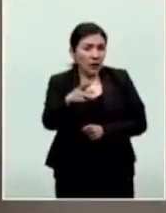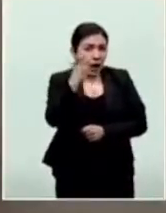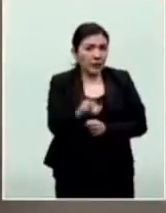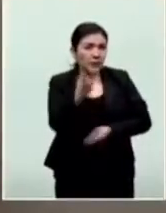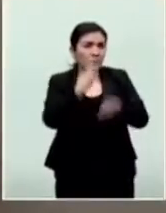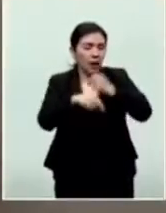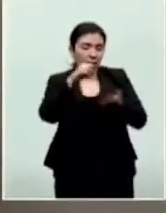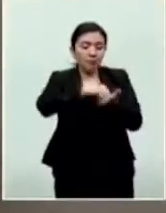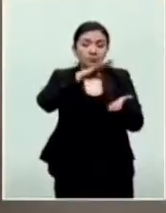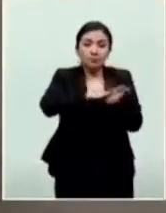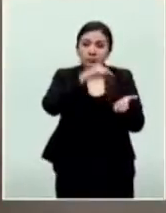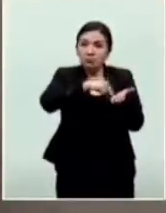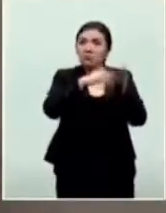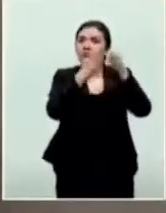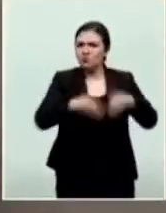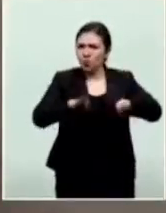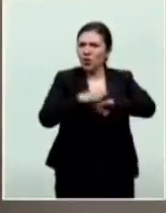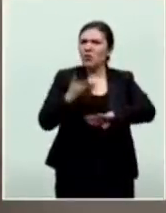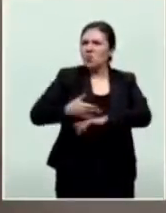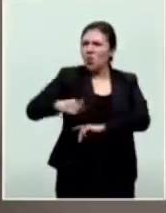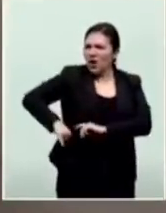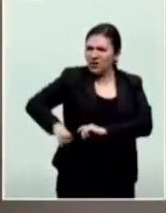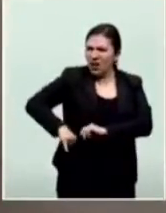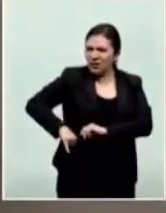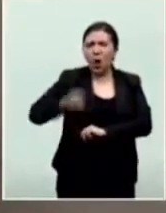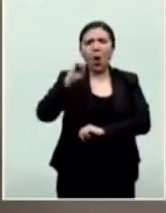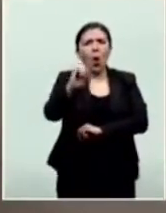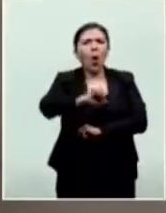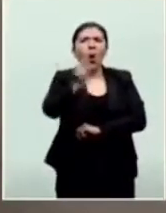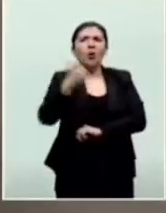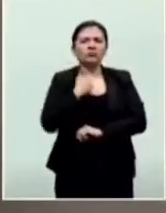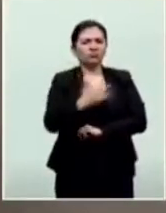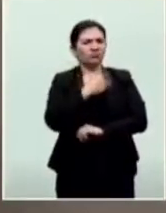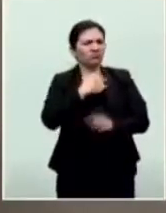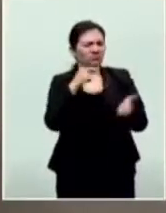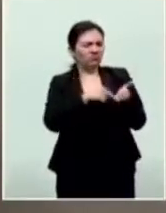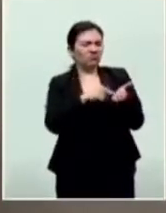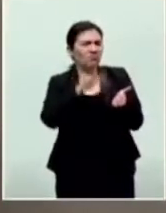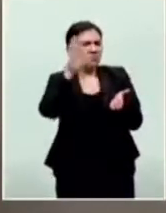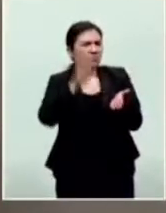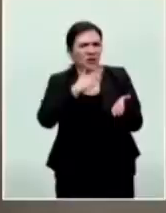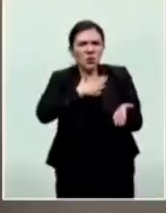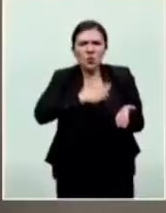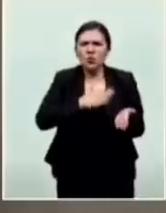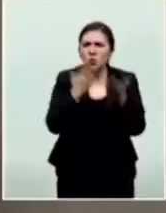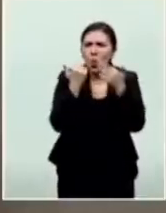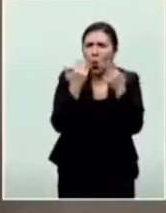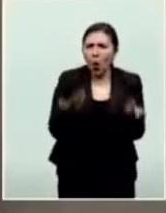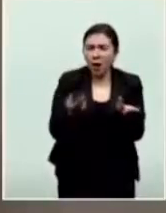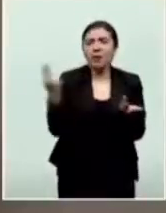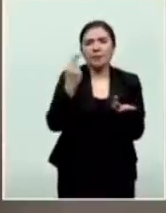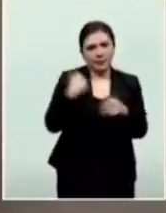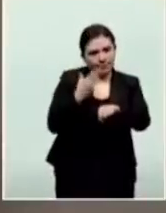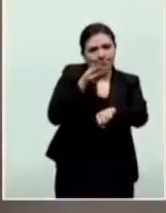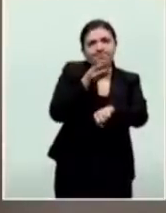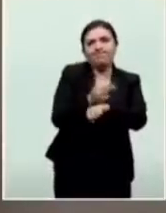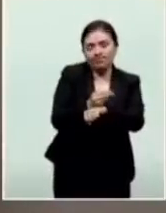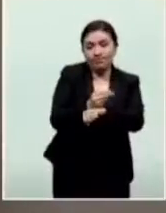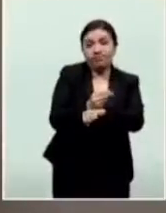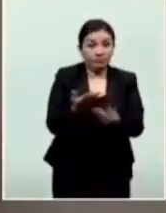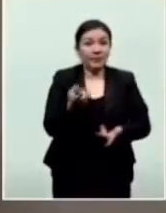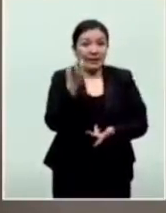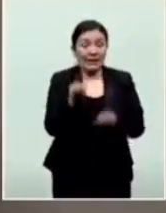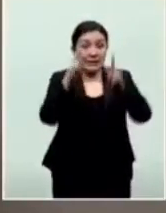un precedente, que el tema es muy interesante, y otros porque nos parece que pudiera haber una injusticia que tenemos que reparar. En